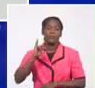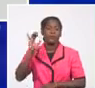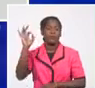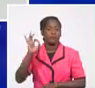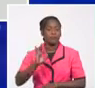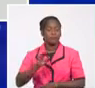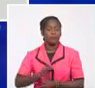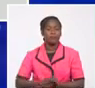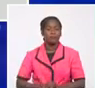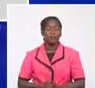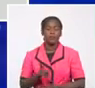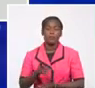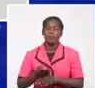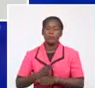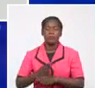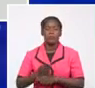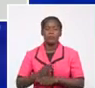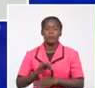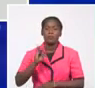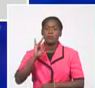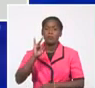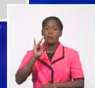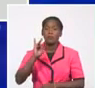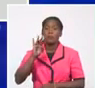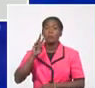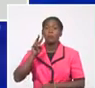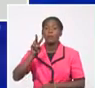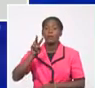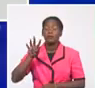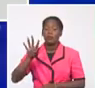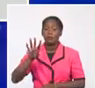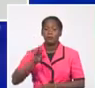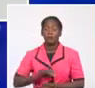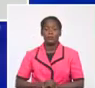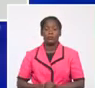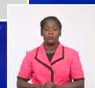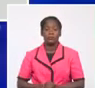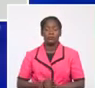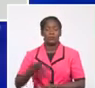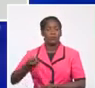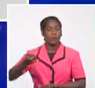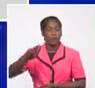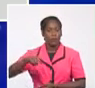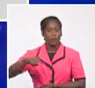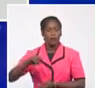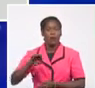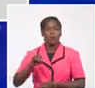con 724. Y de ahí le sigue Polonia,